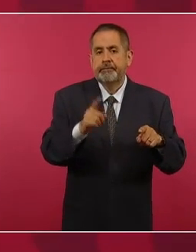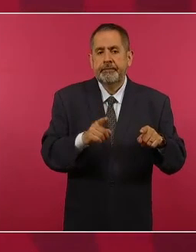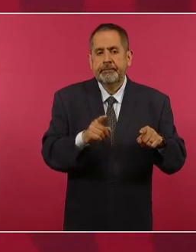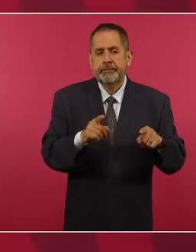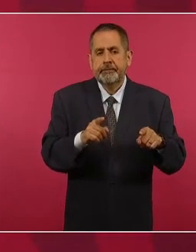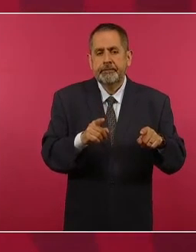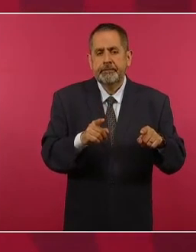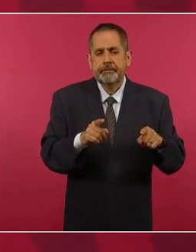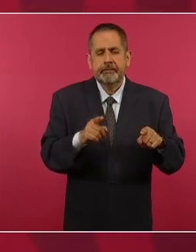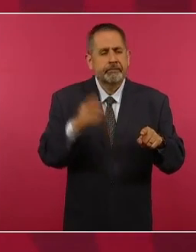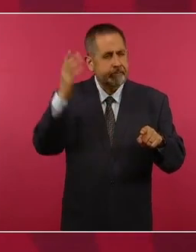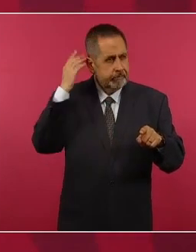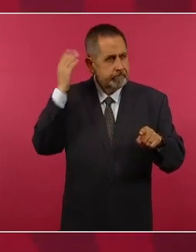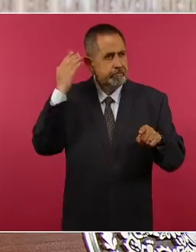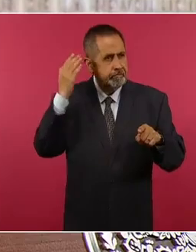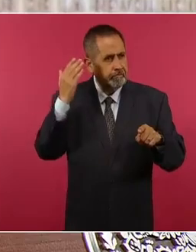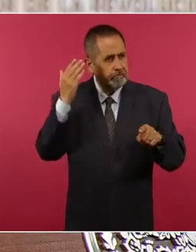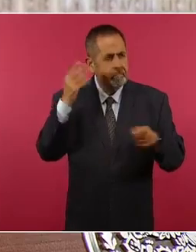trabajó y sigue